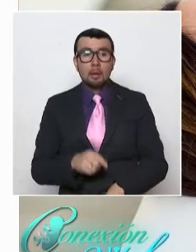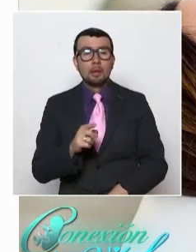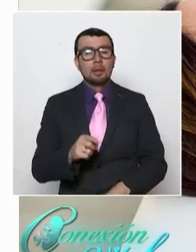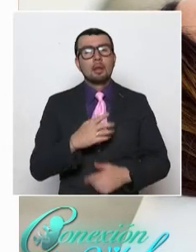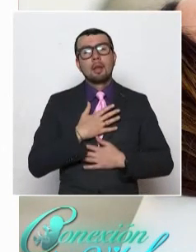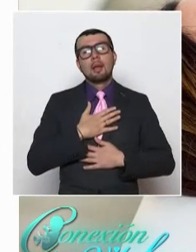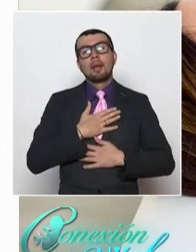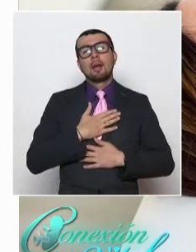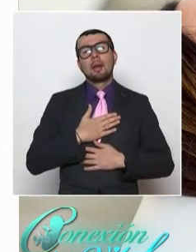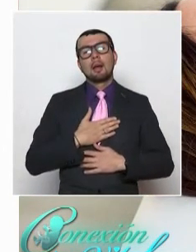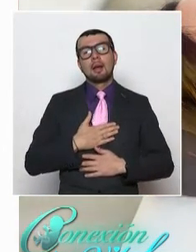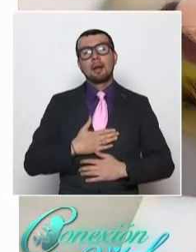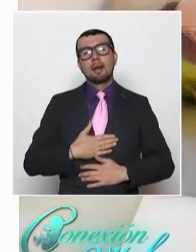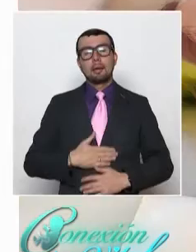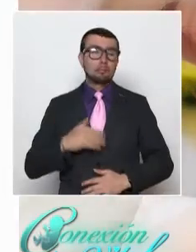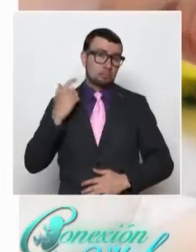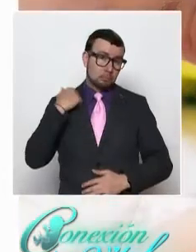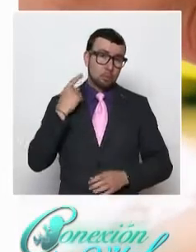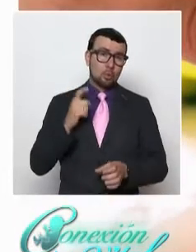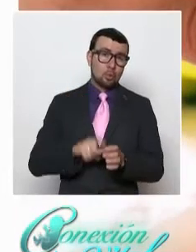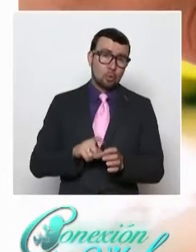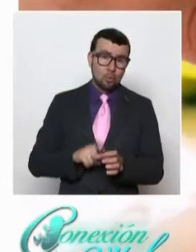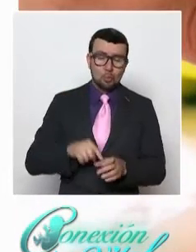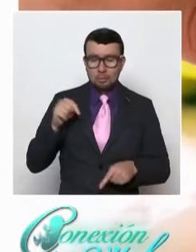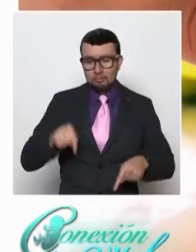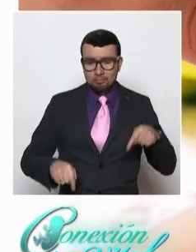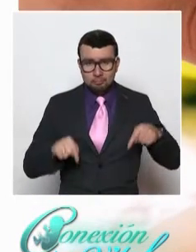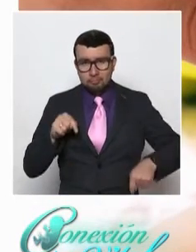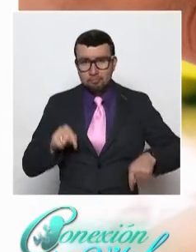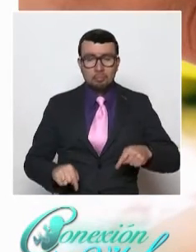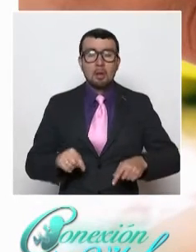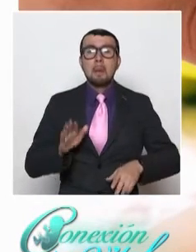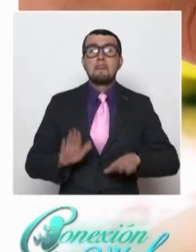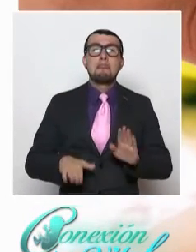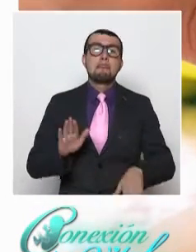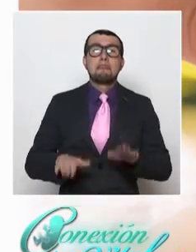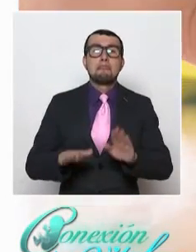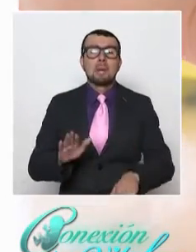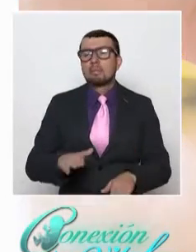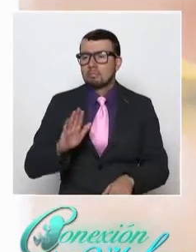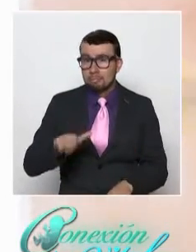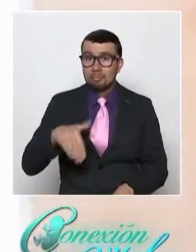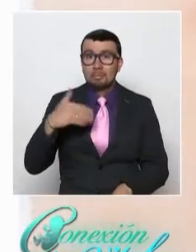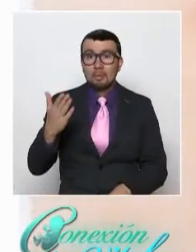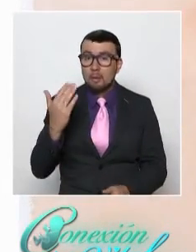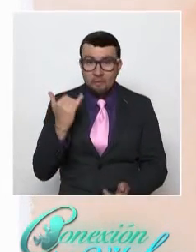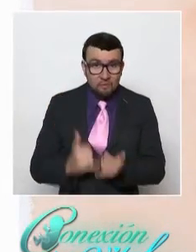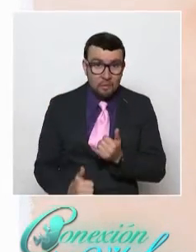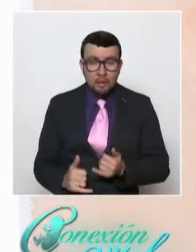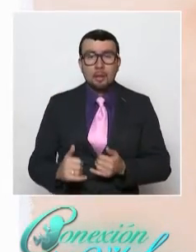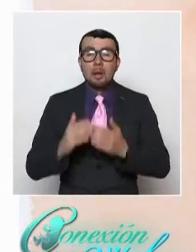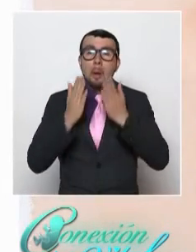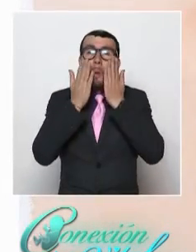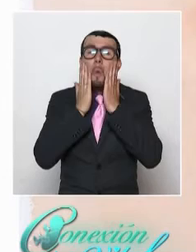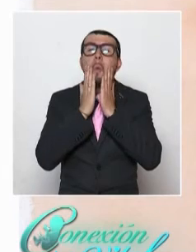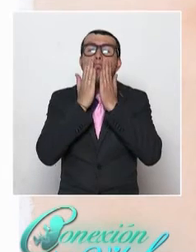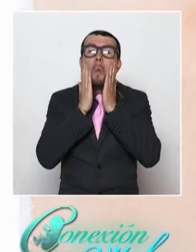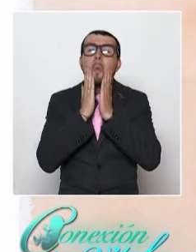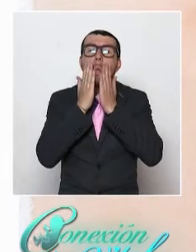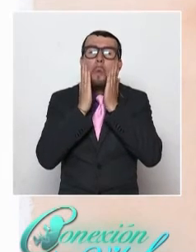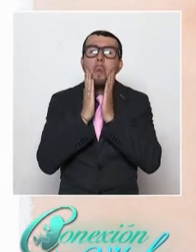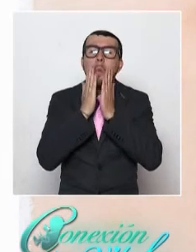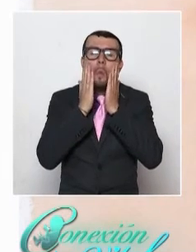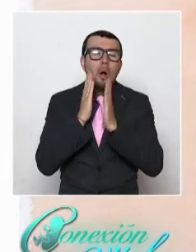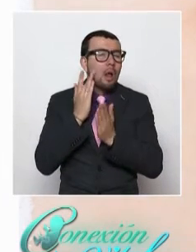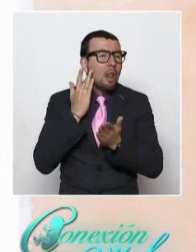la columna, miembros inferiores, pies, y luego se finaliza también con un drenaje facial, que